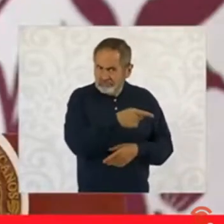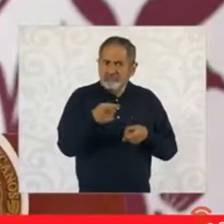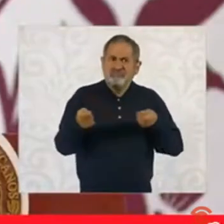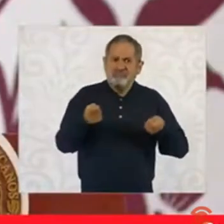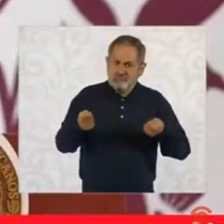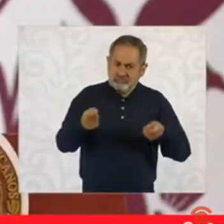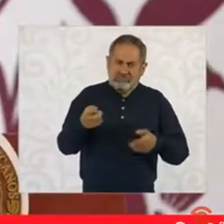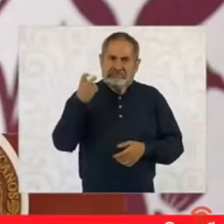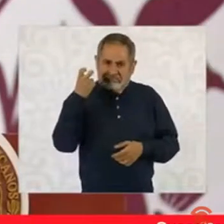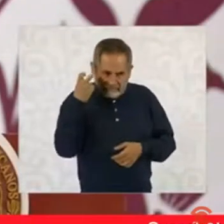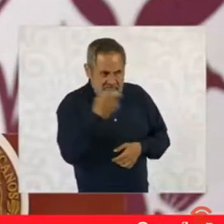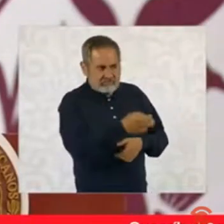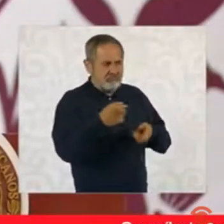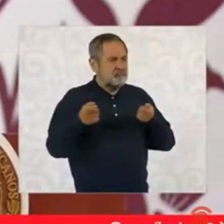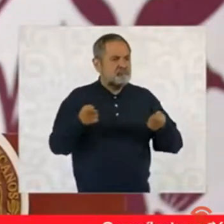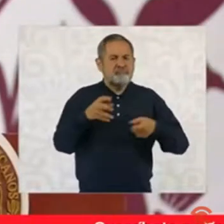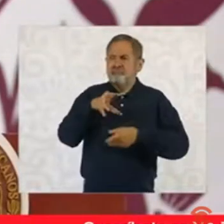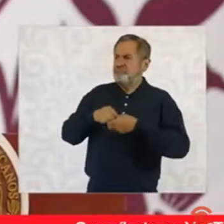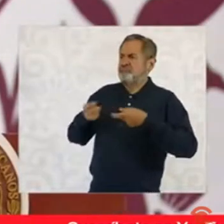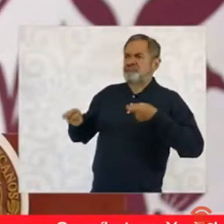entonces hablemos de autoritarismo.